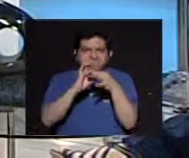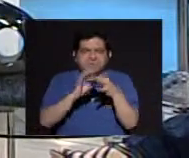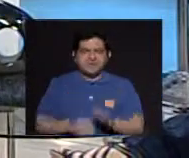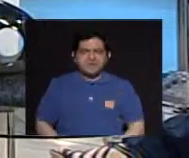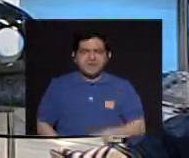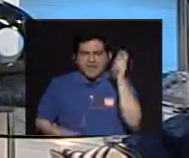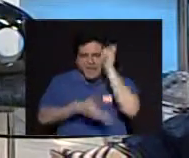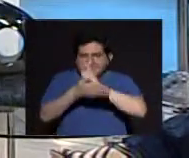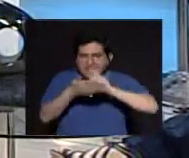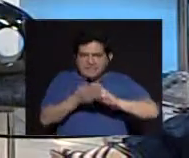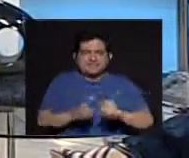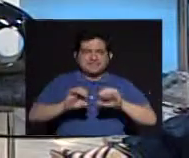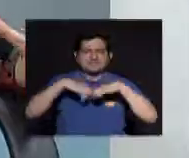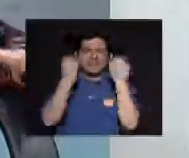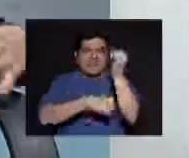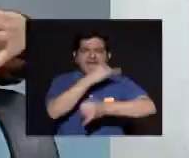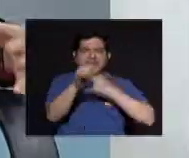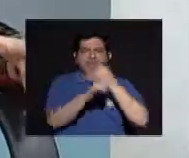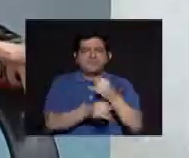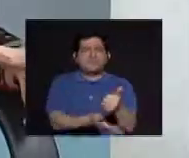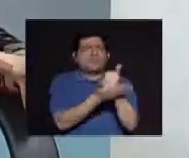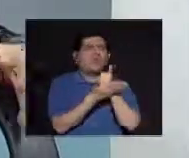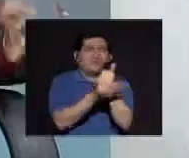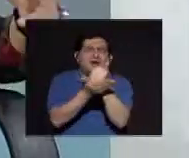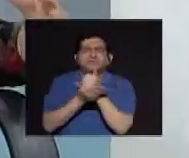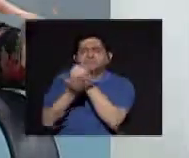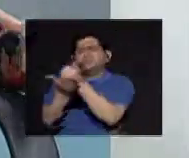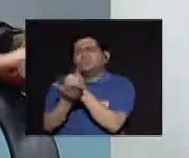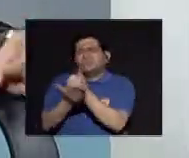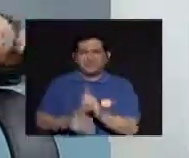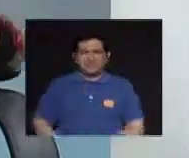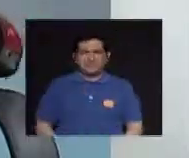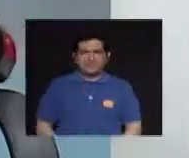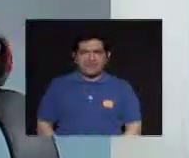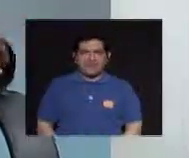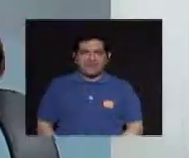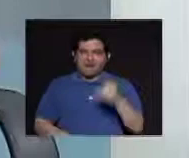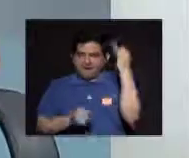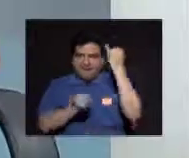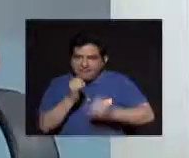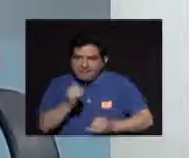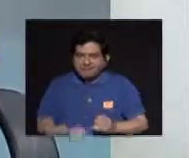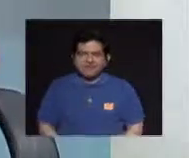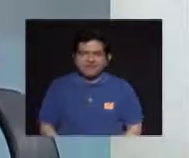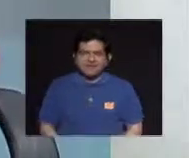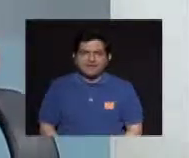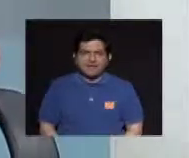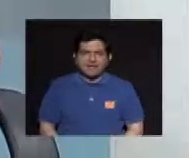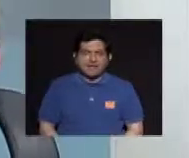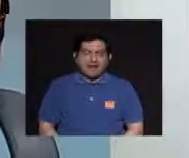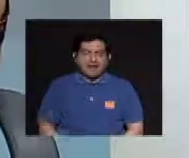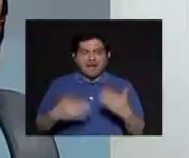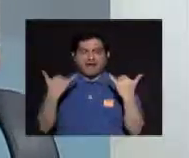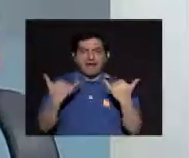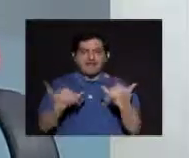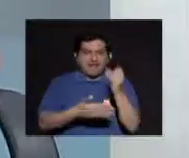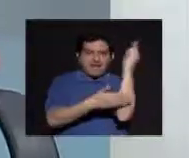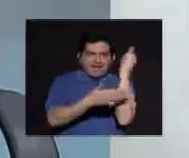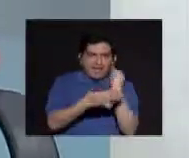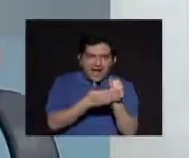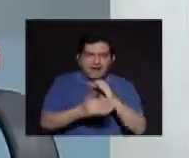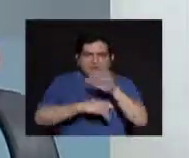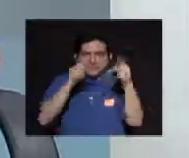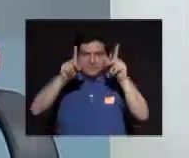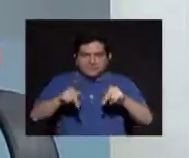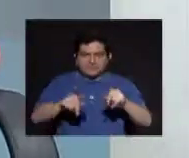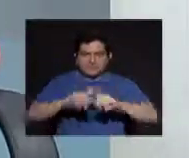eso para decir, claro, es una tesis, somos un equipo internacional, ayúdennos, o sea, entonces al final, por ejemplo, bueno, ahora de arte hay todo el mundo, ahora se